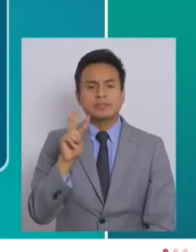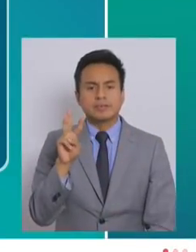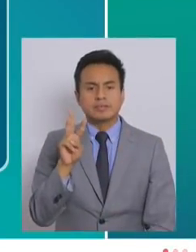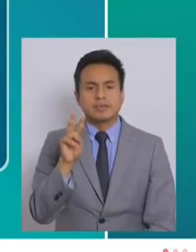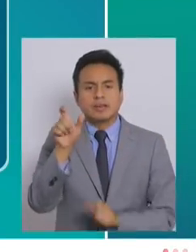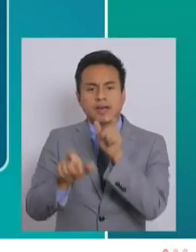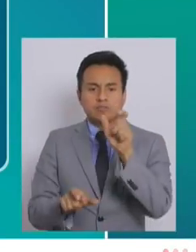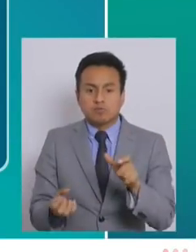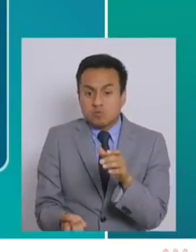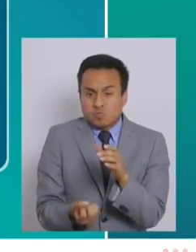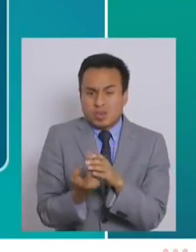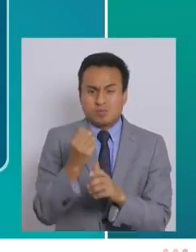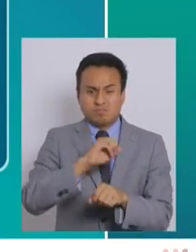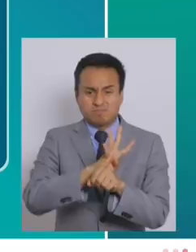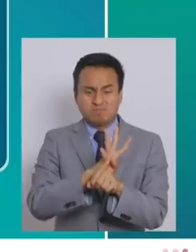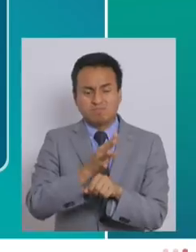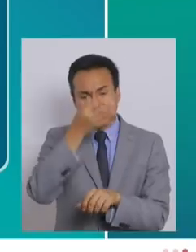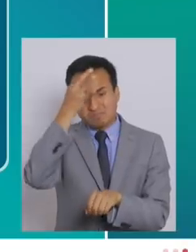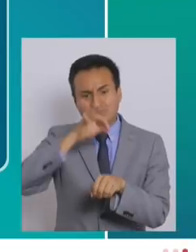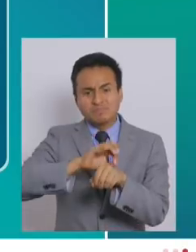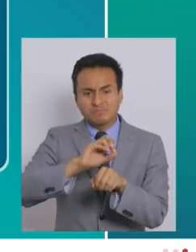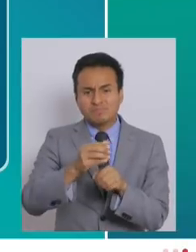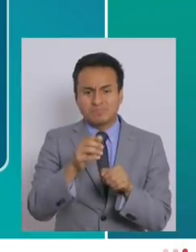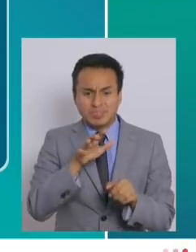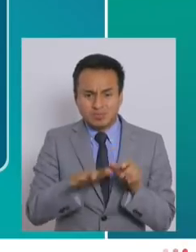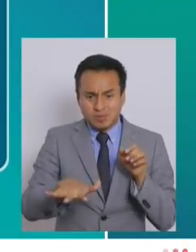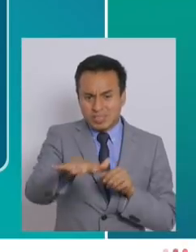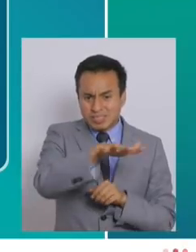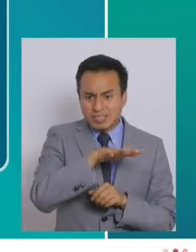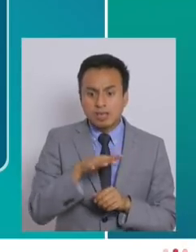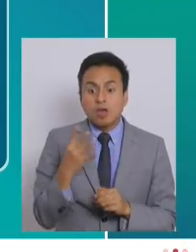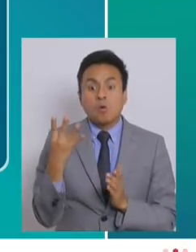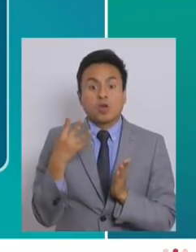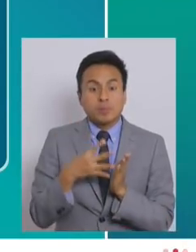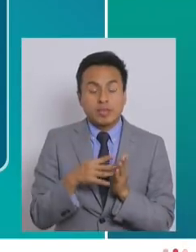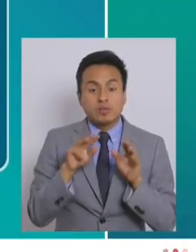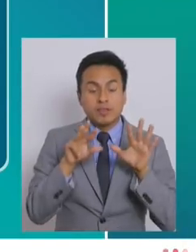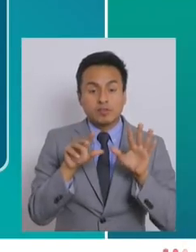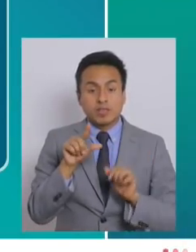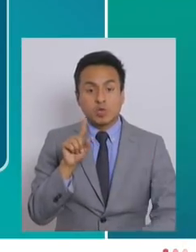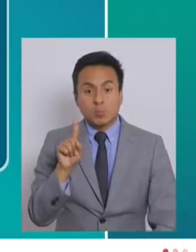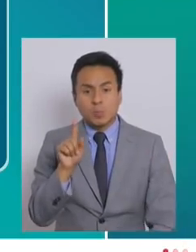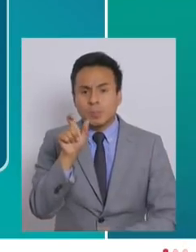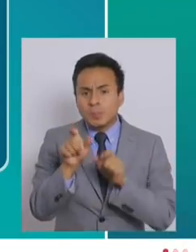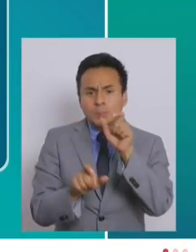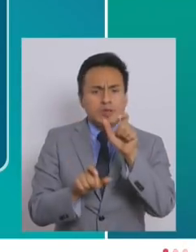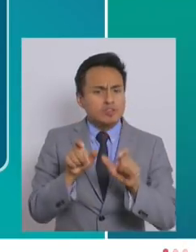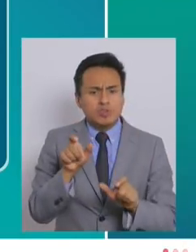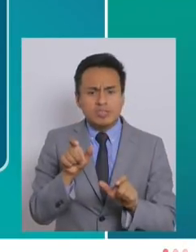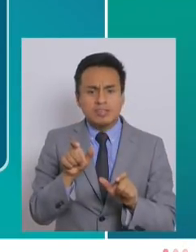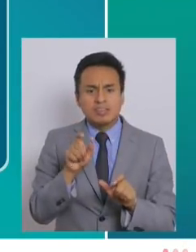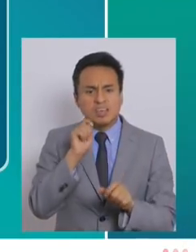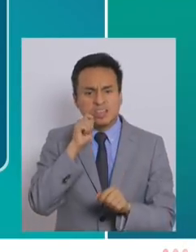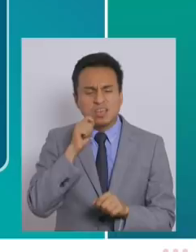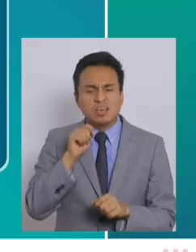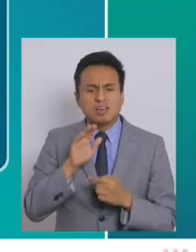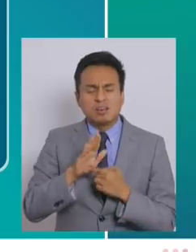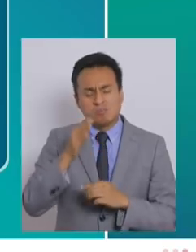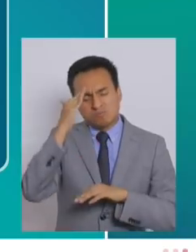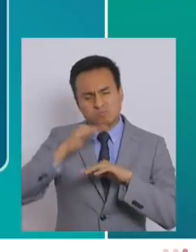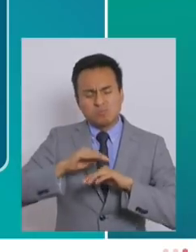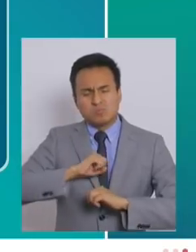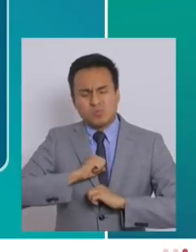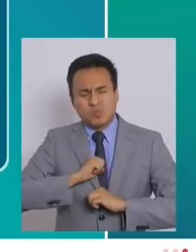casos nuevos de kobe 19 de los cuales 4 mil 971 son personas sintomáticas